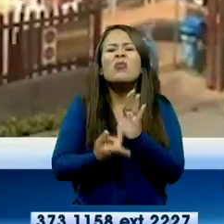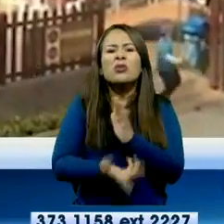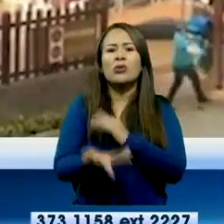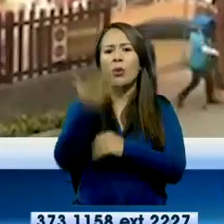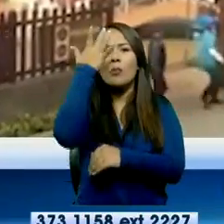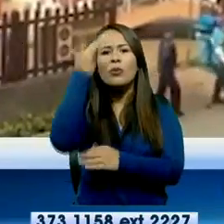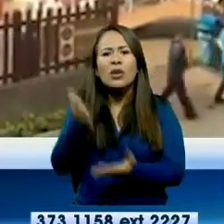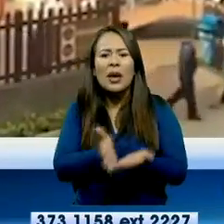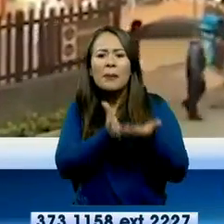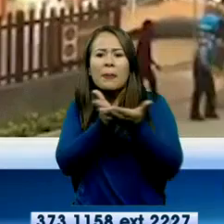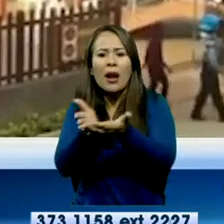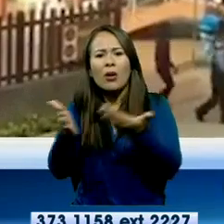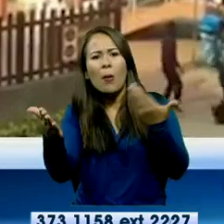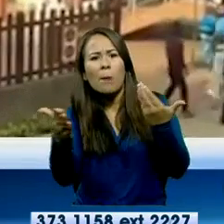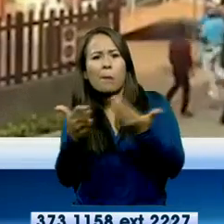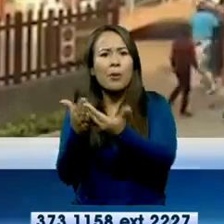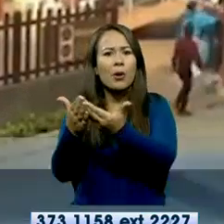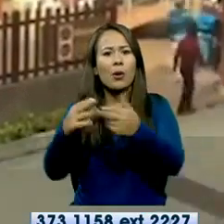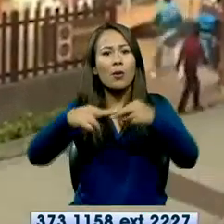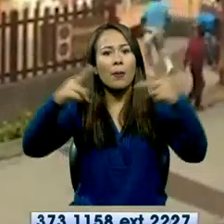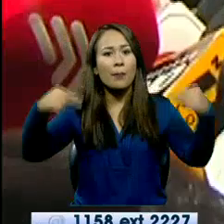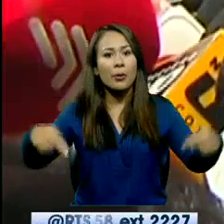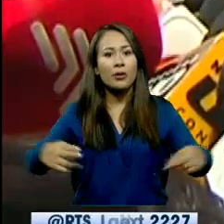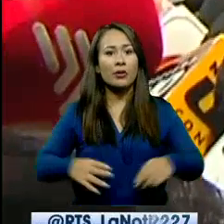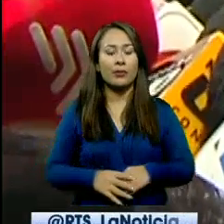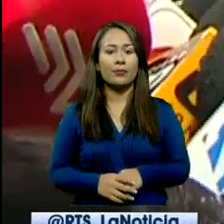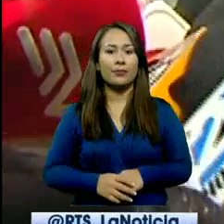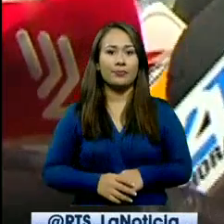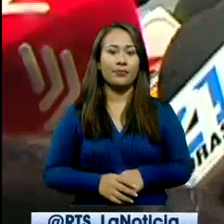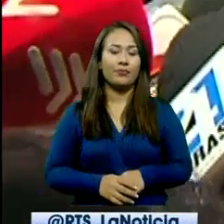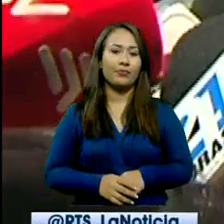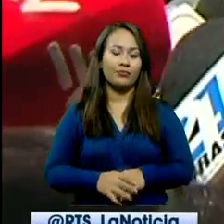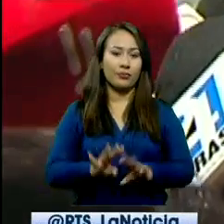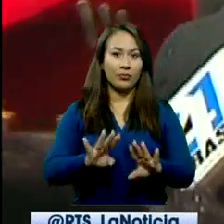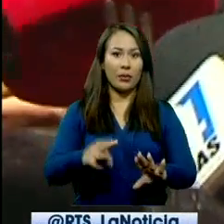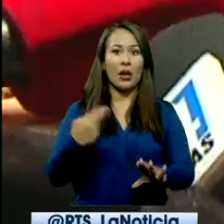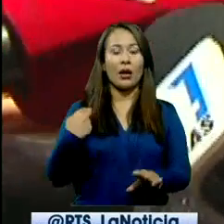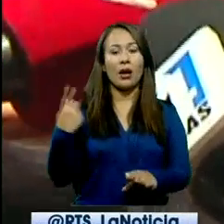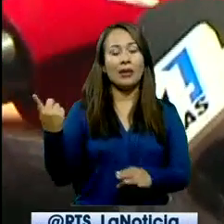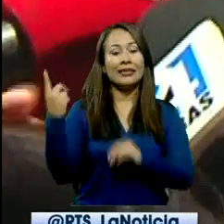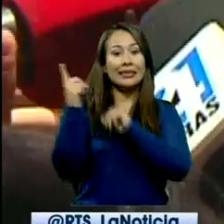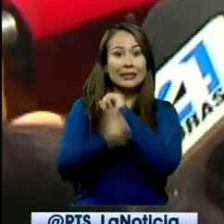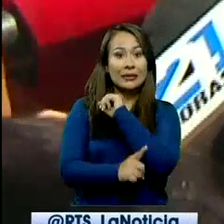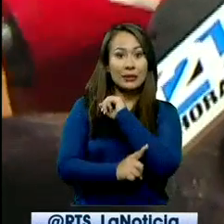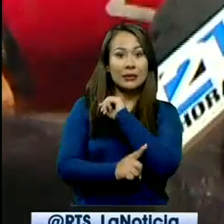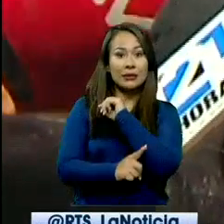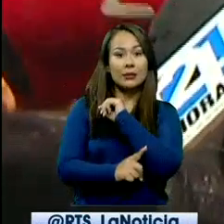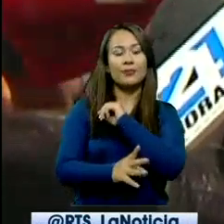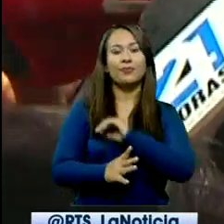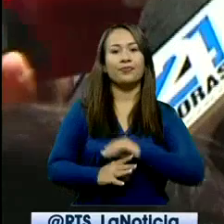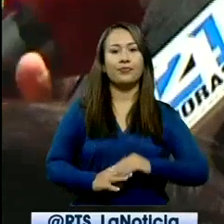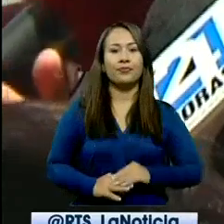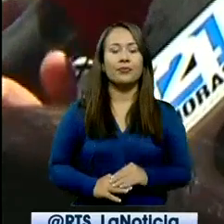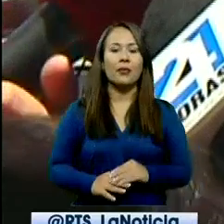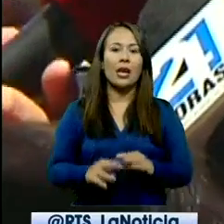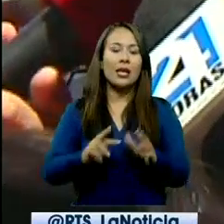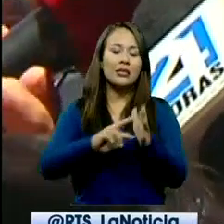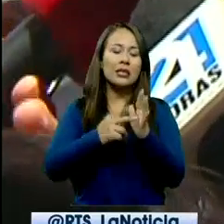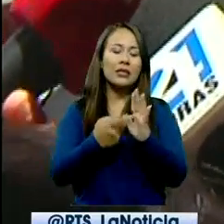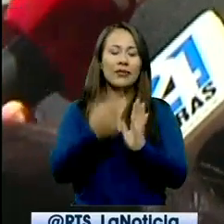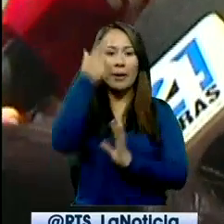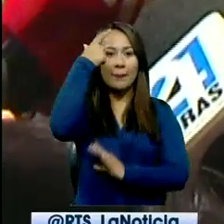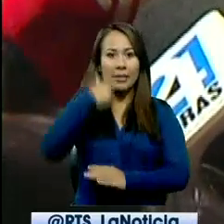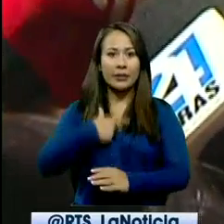embarcación de pesca industrial impactara contra el puente. Bueno, esta sanción es una sanción privativa de